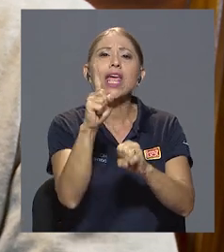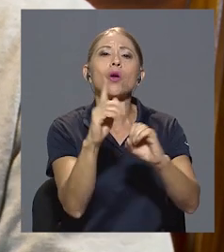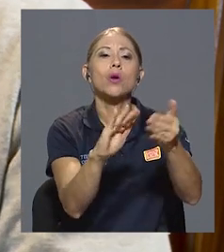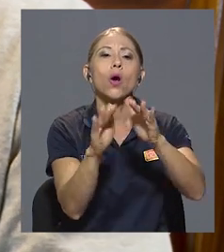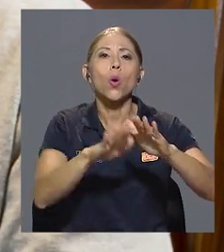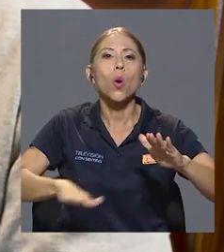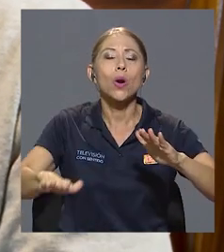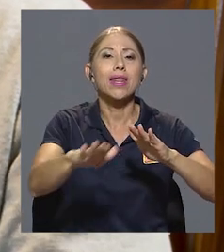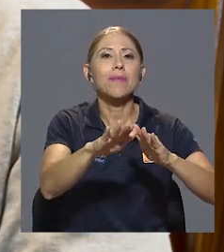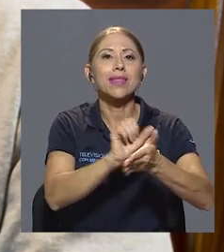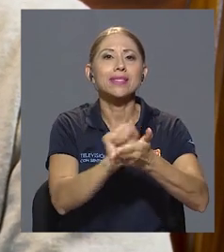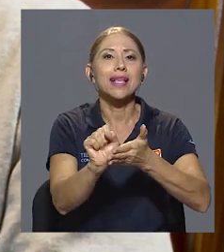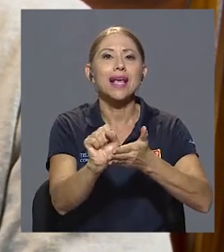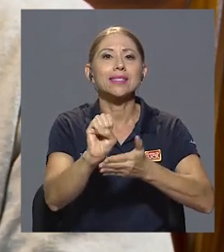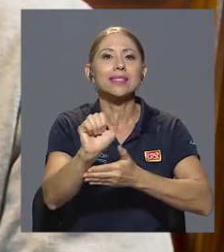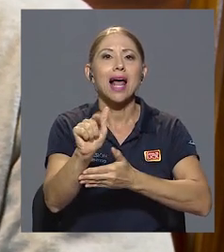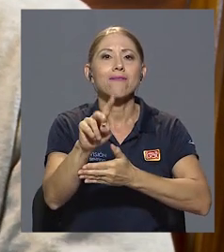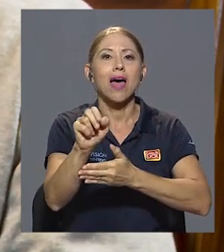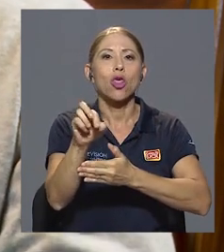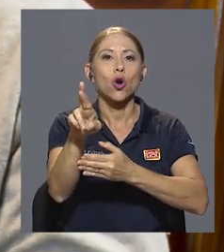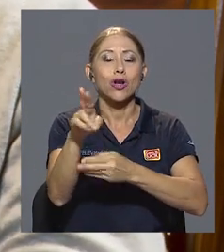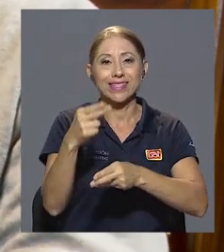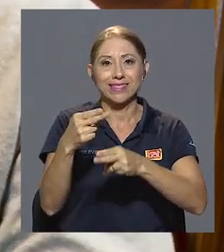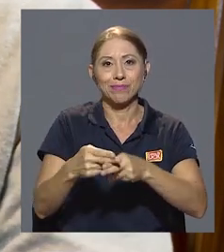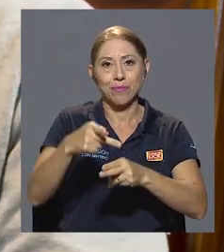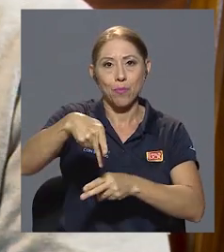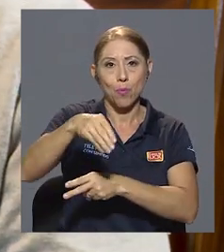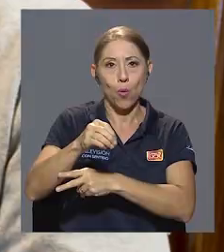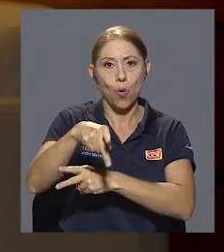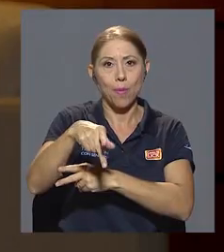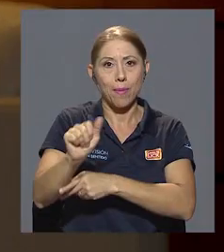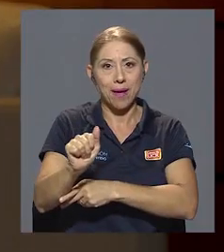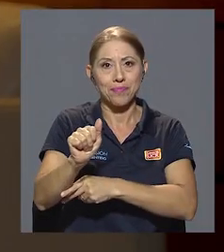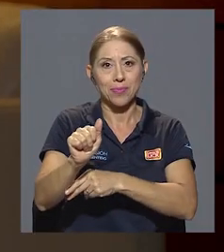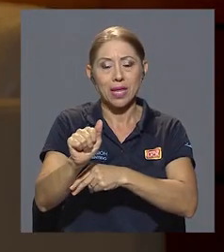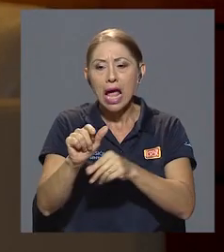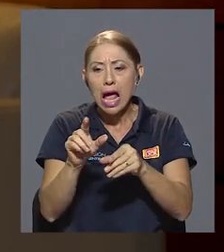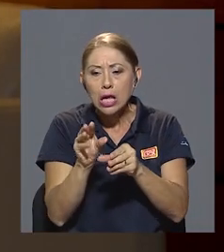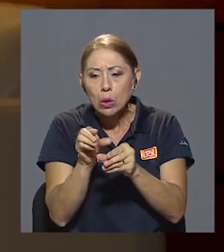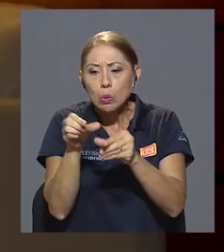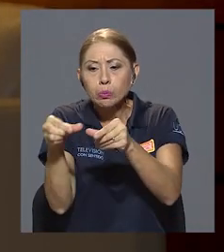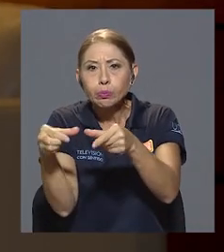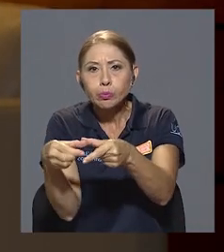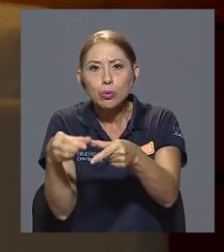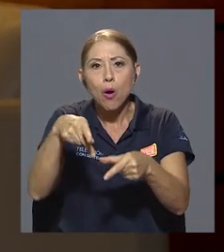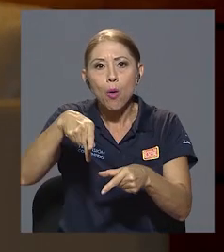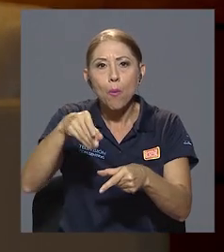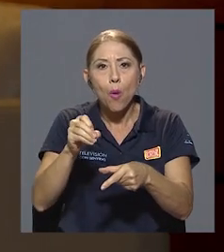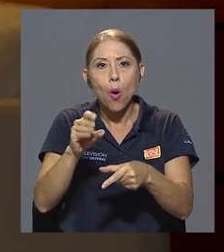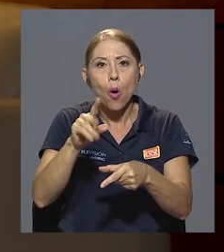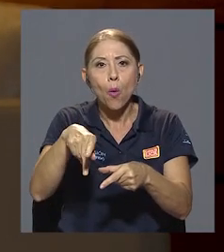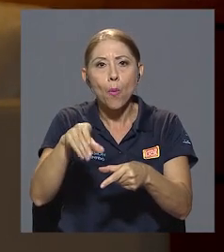municipio de san salvador que se llama sapo para y particularmente en una colonia que se llama popotlán en donde